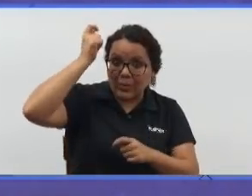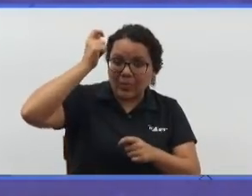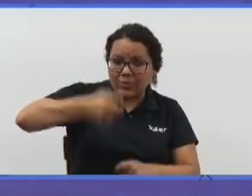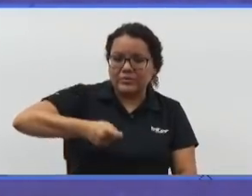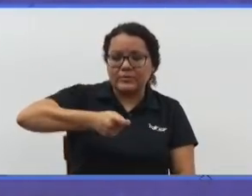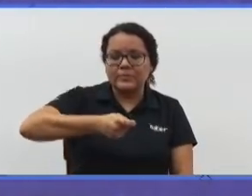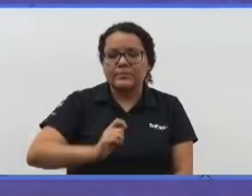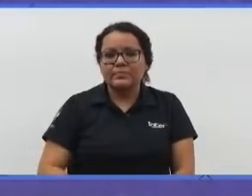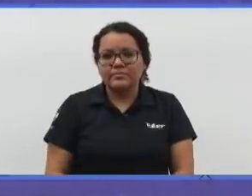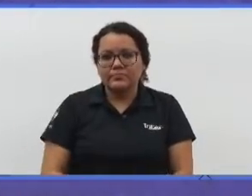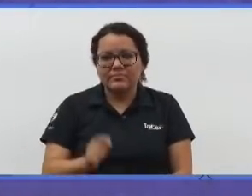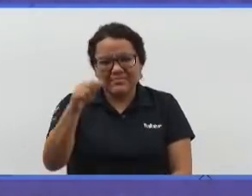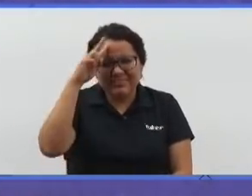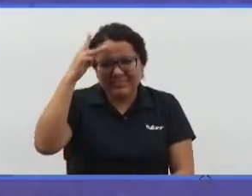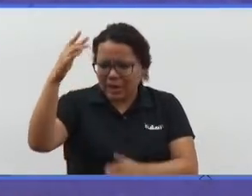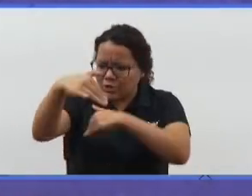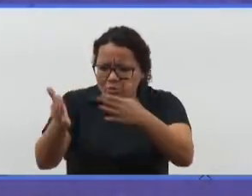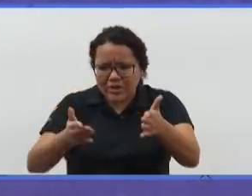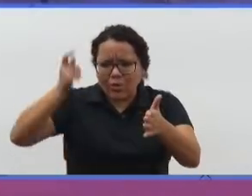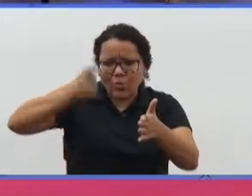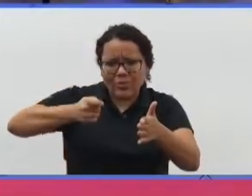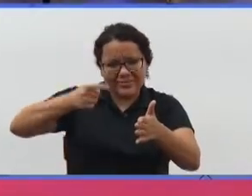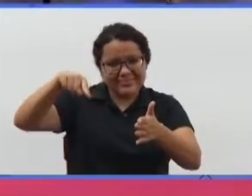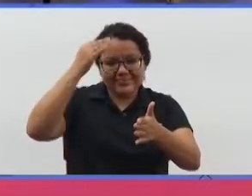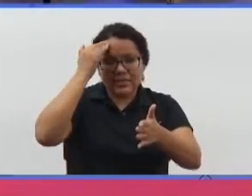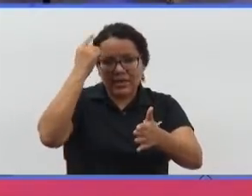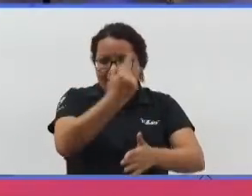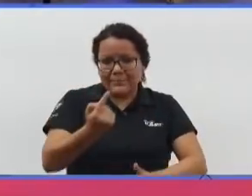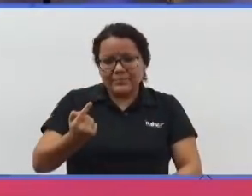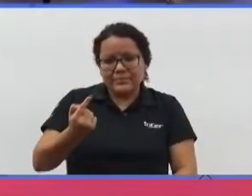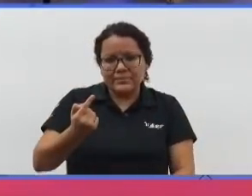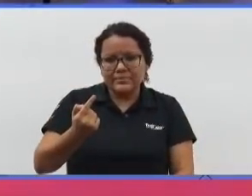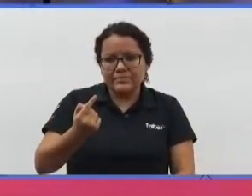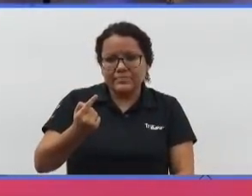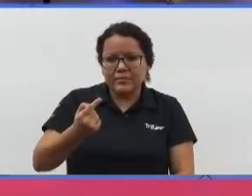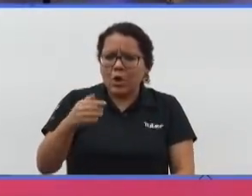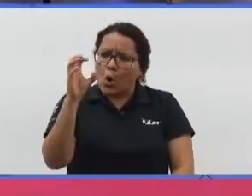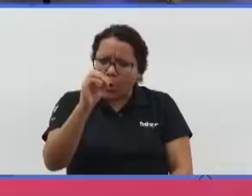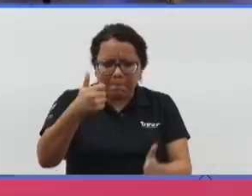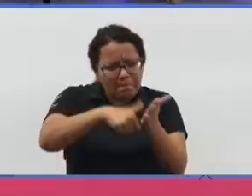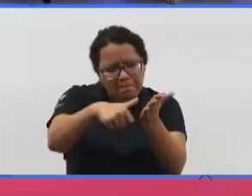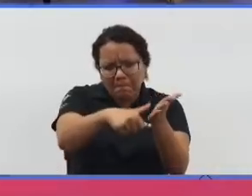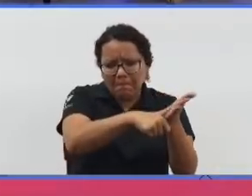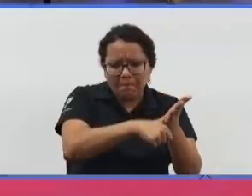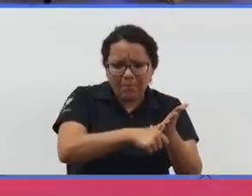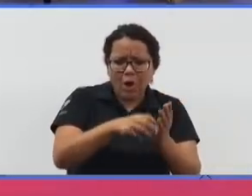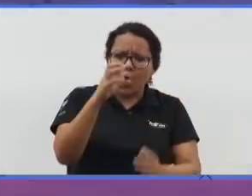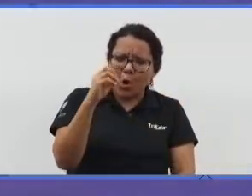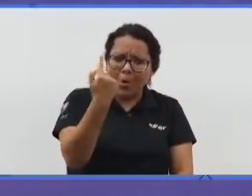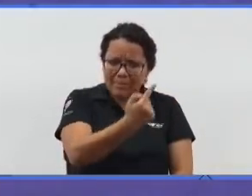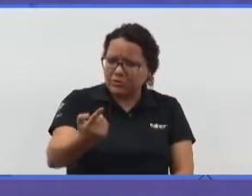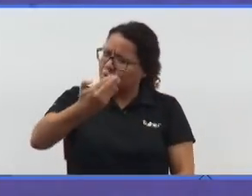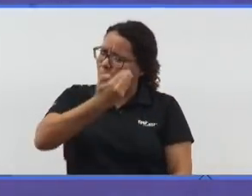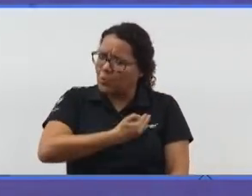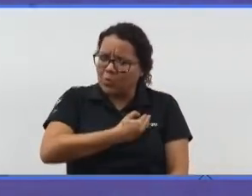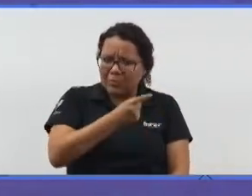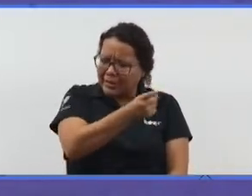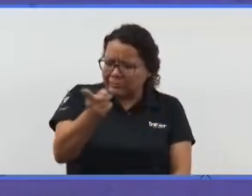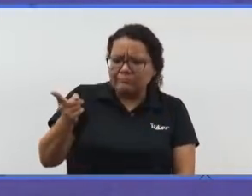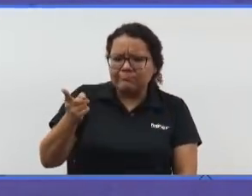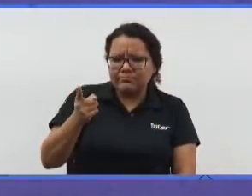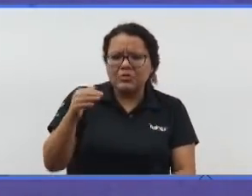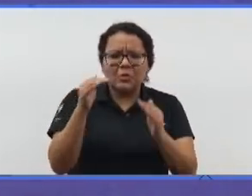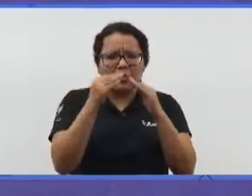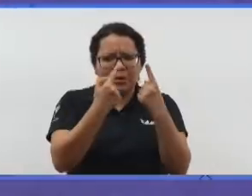cámaras que están en los lugares de los jueces los querellantes los abogados los acusados los imputados y los